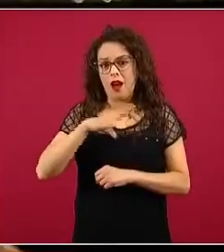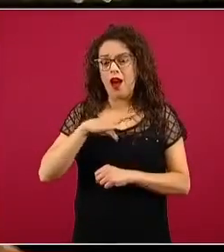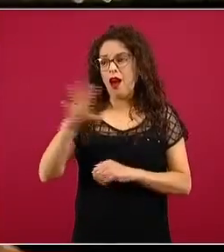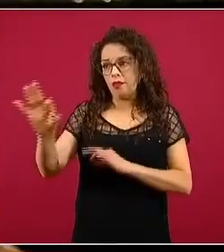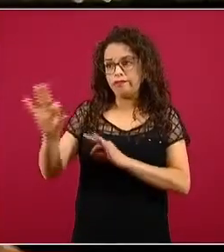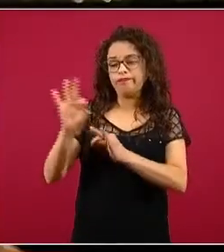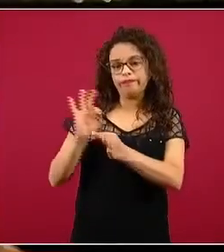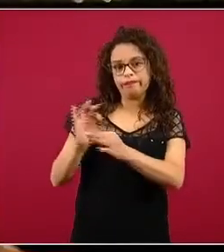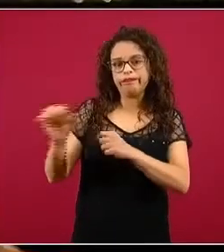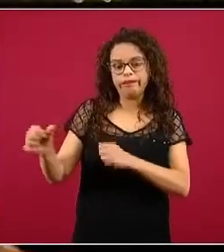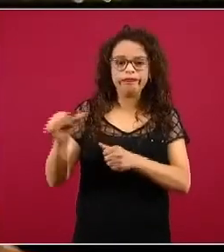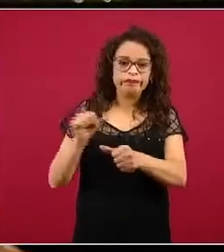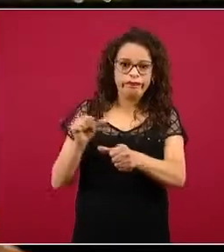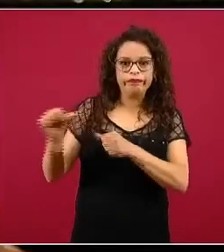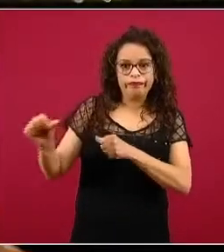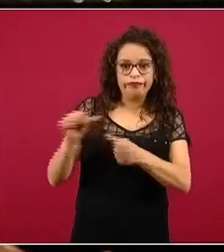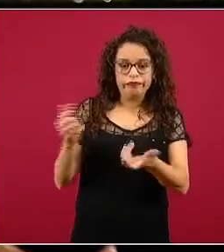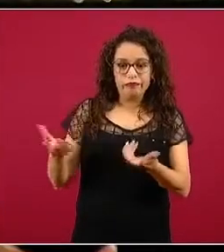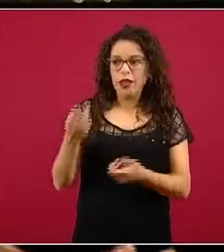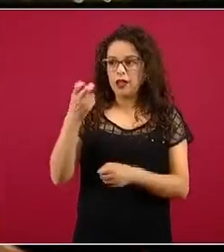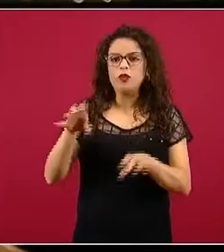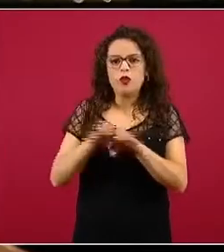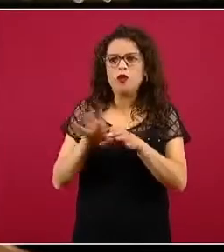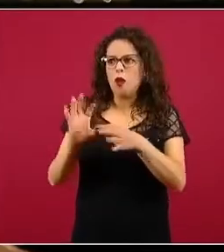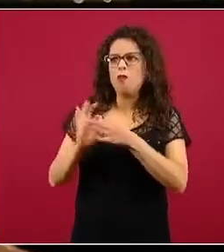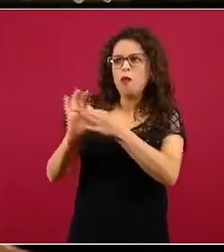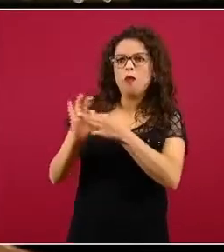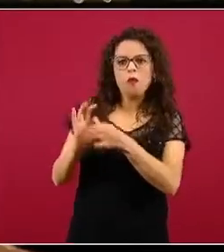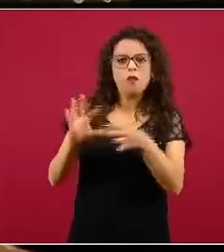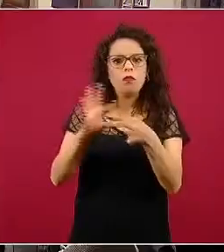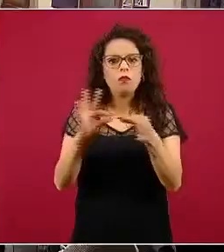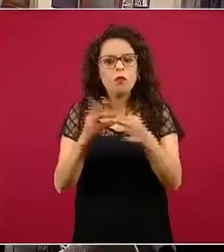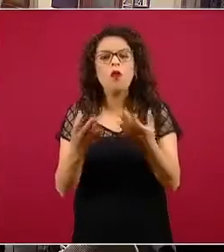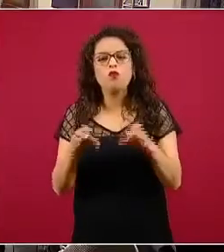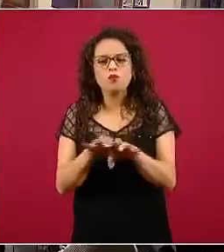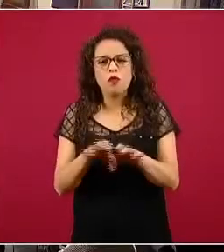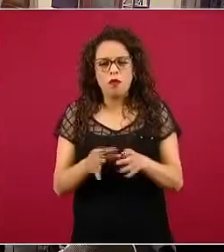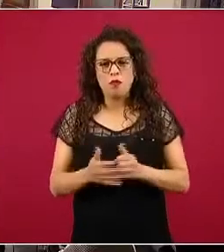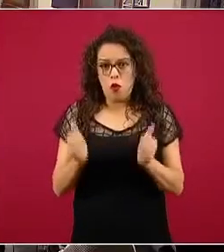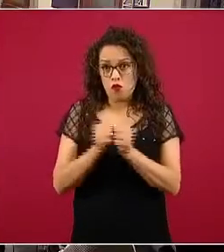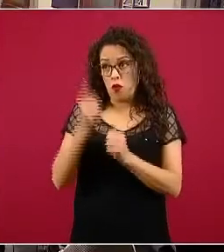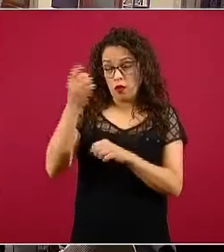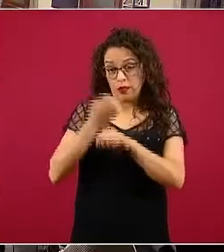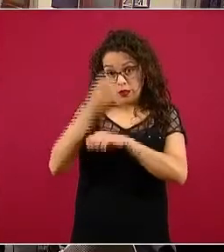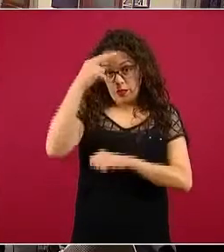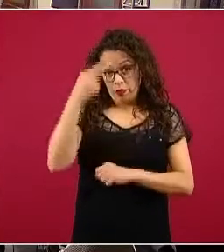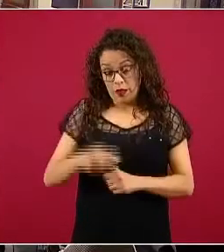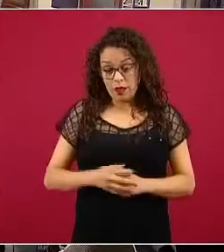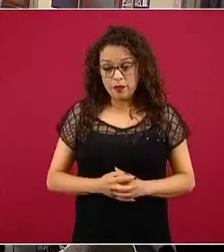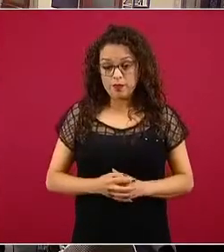sin contemplar al Estado de México. ¿Cómo está haciendo la coordinación con ellos? Gracias.